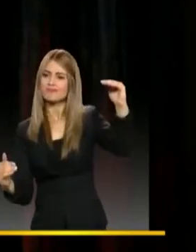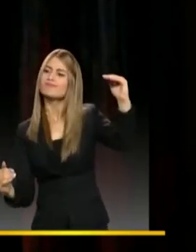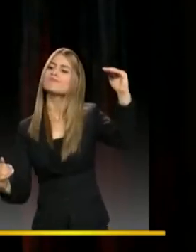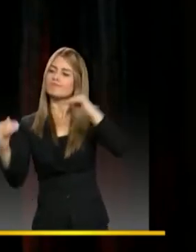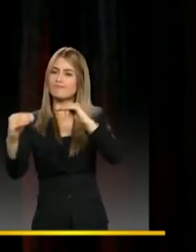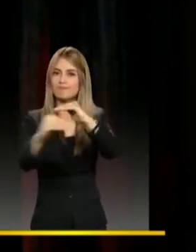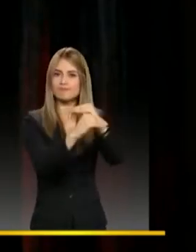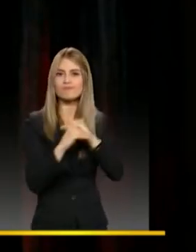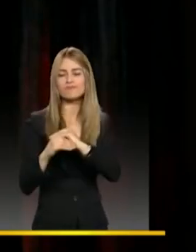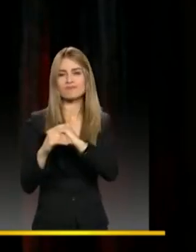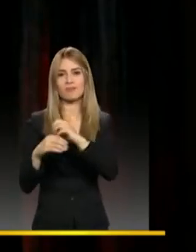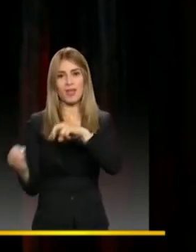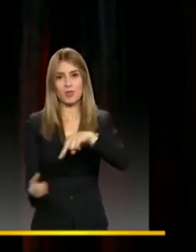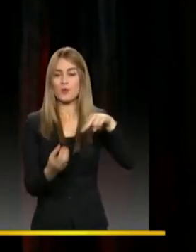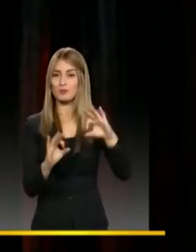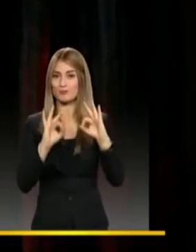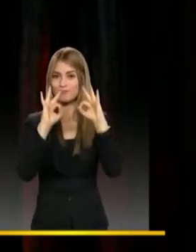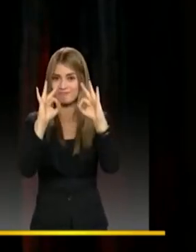mejor educada.